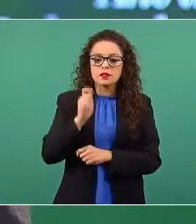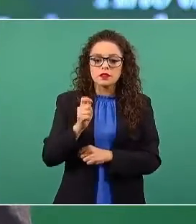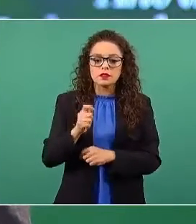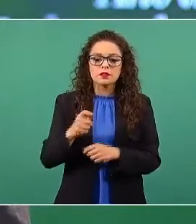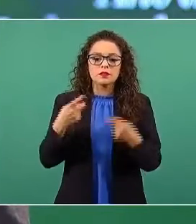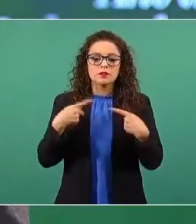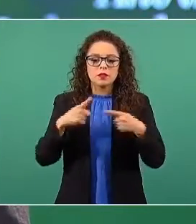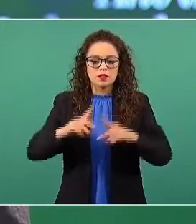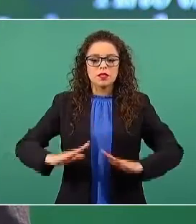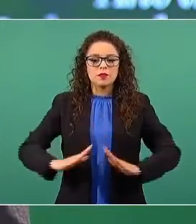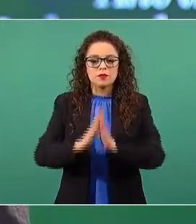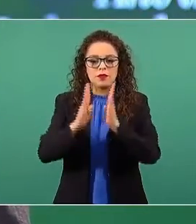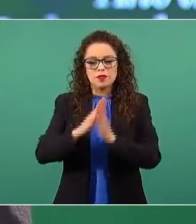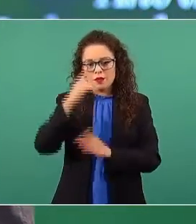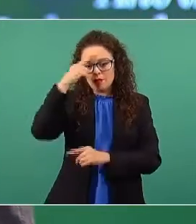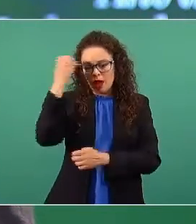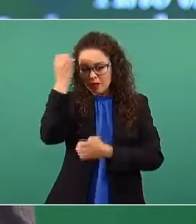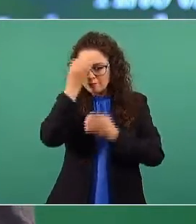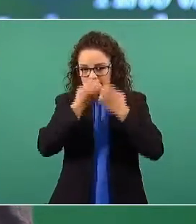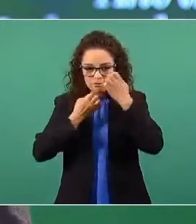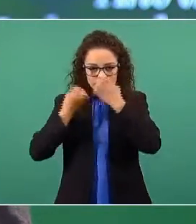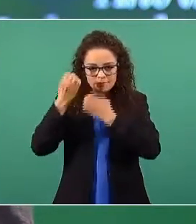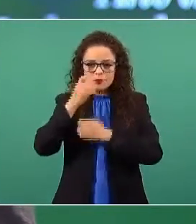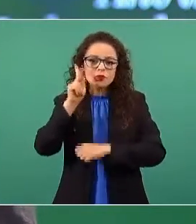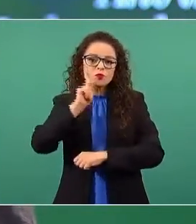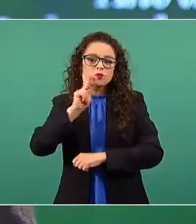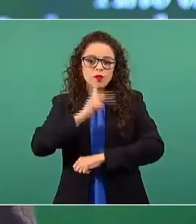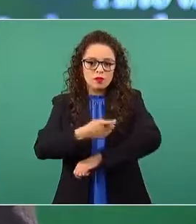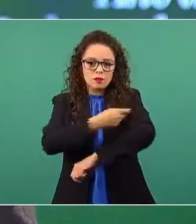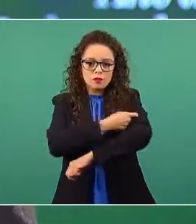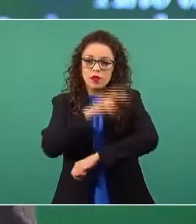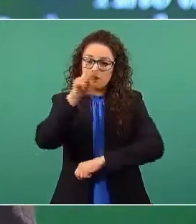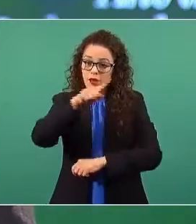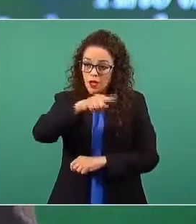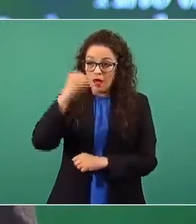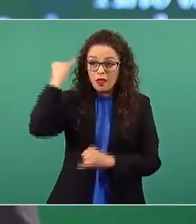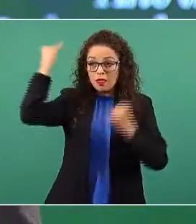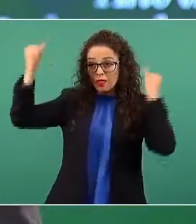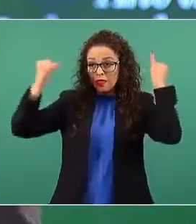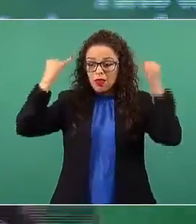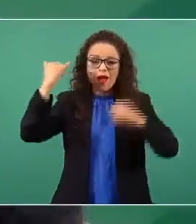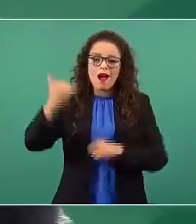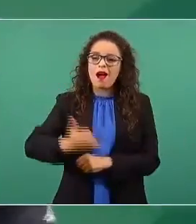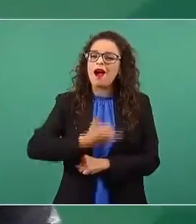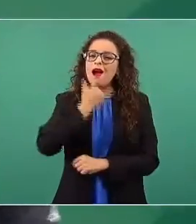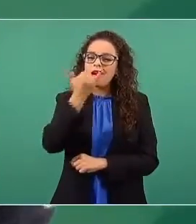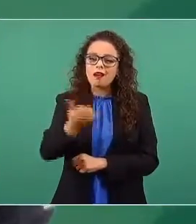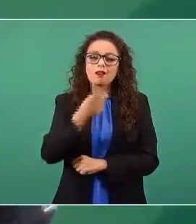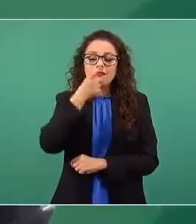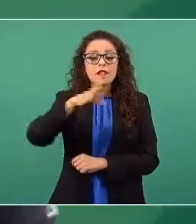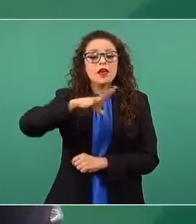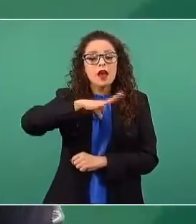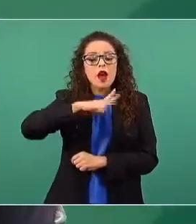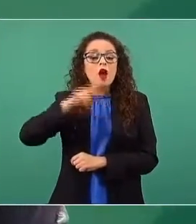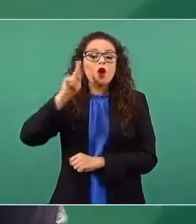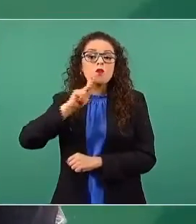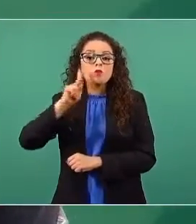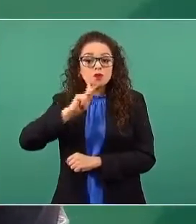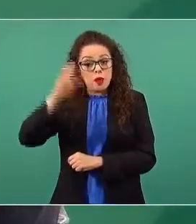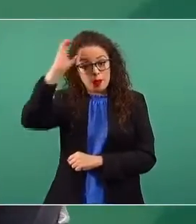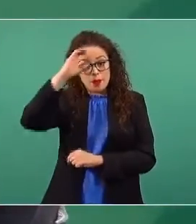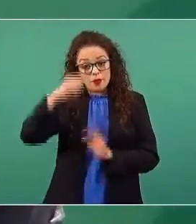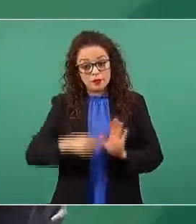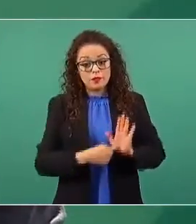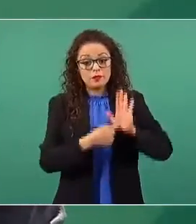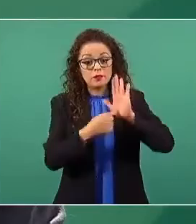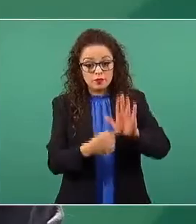del estudio y quedó una idea equívoca, incorrecta, de que existe evidencia de que la inmunidad cae y que se